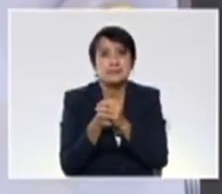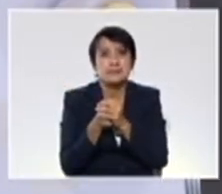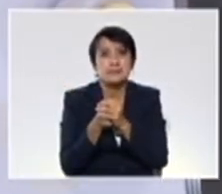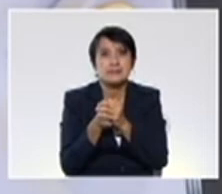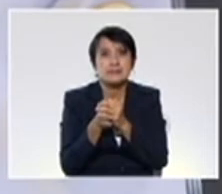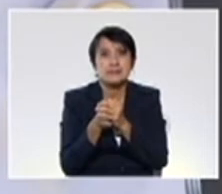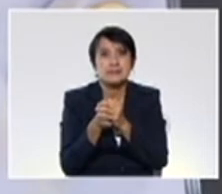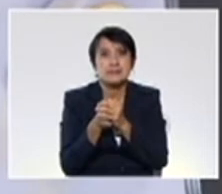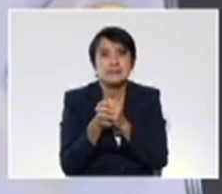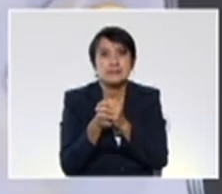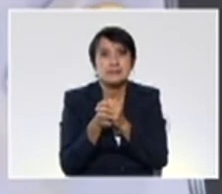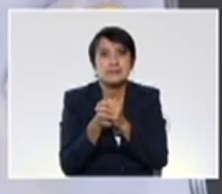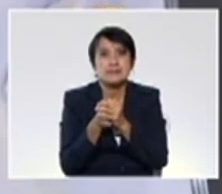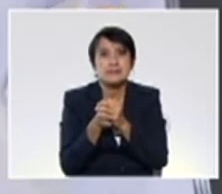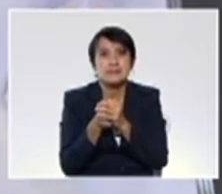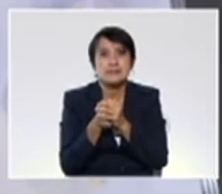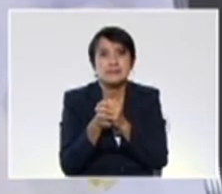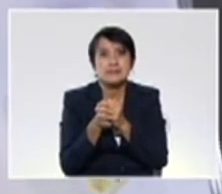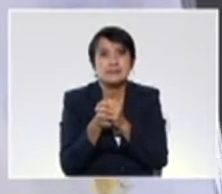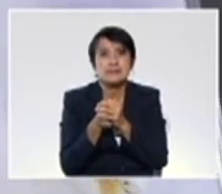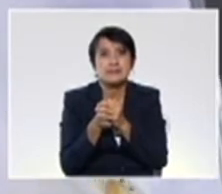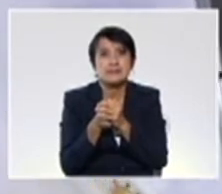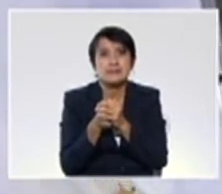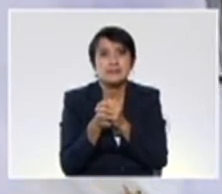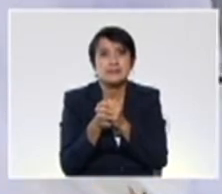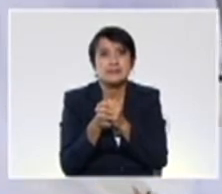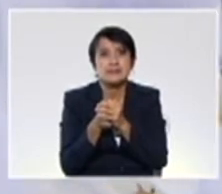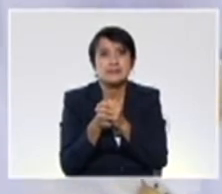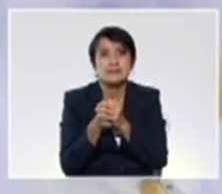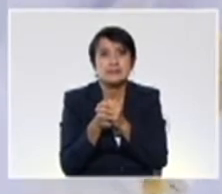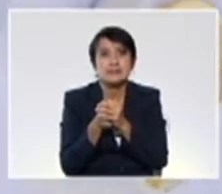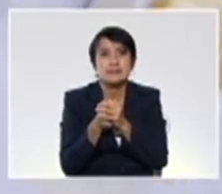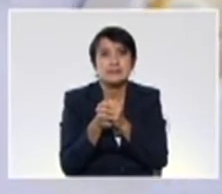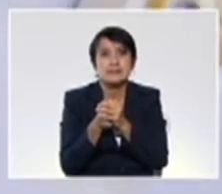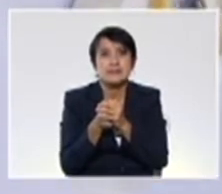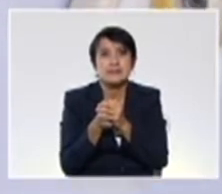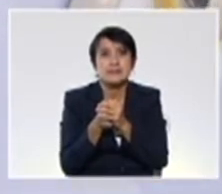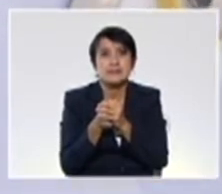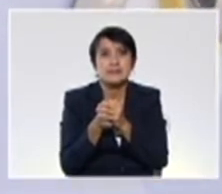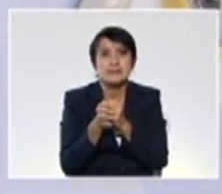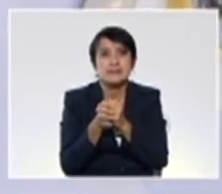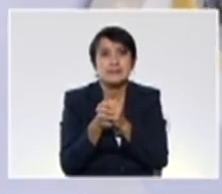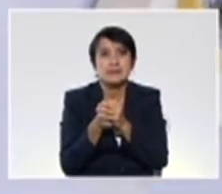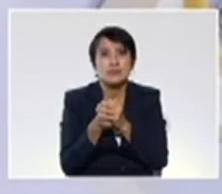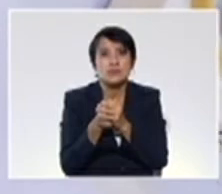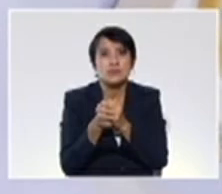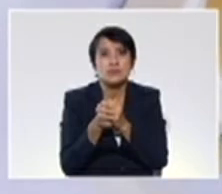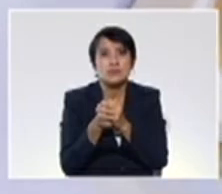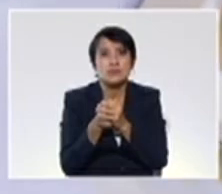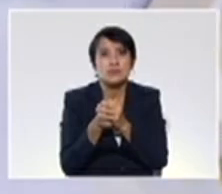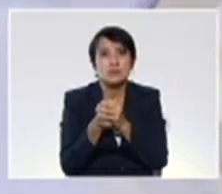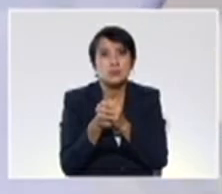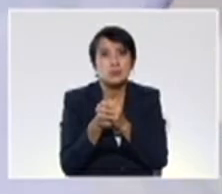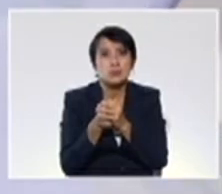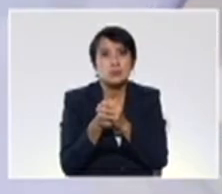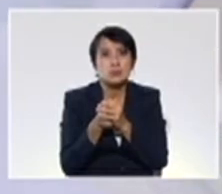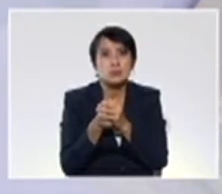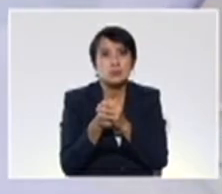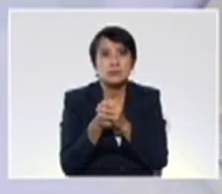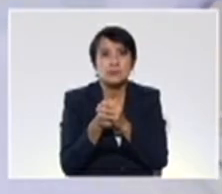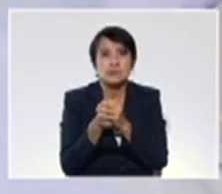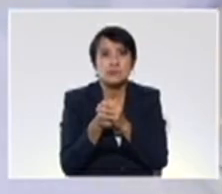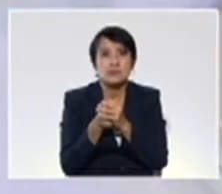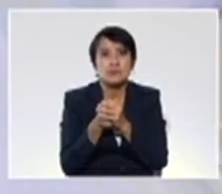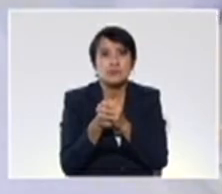aspa. Acércala ahí, amigo de la grúa. Y fíjense entonces que hay otra aquí en la parte superior, ¿sí?